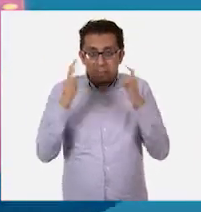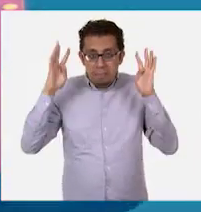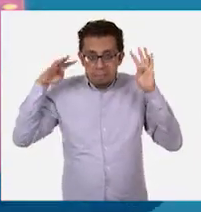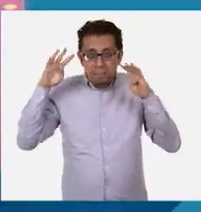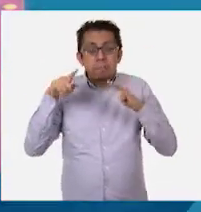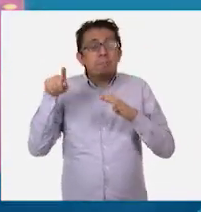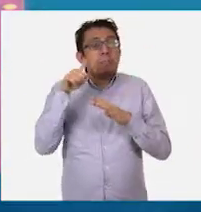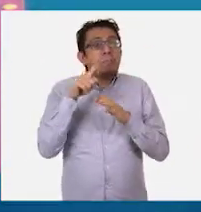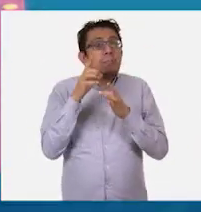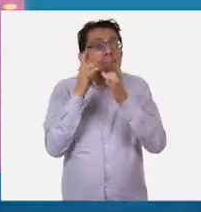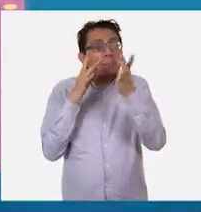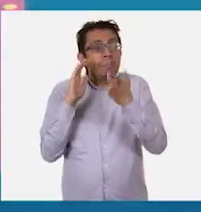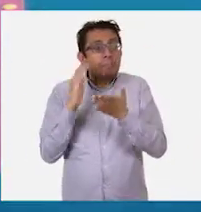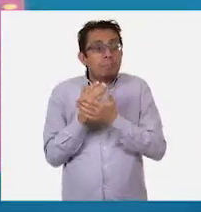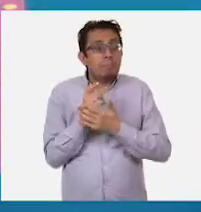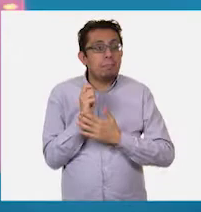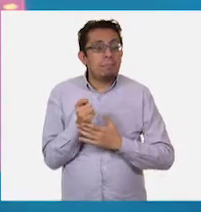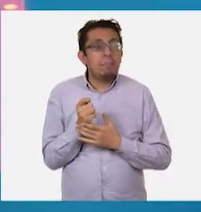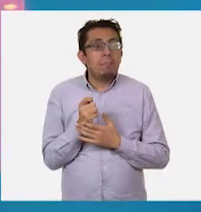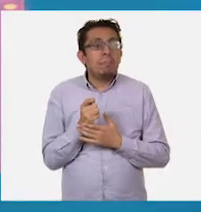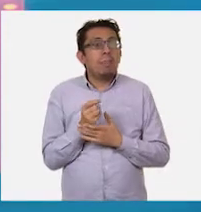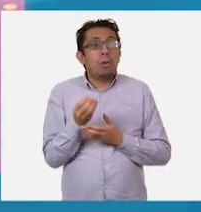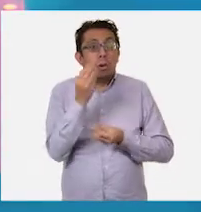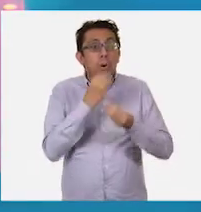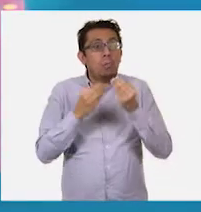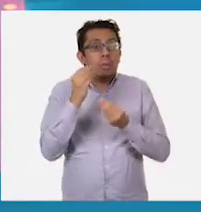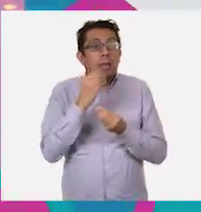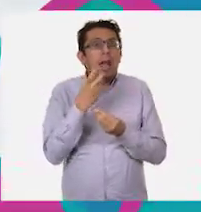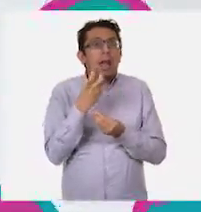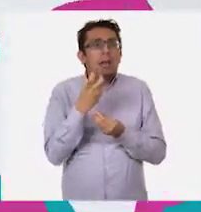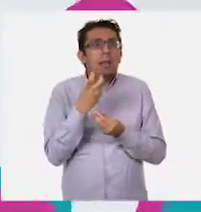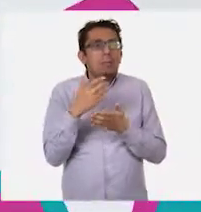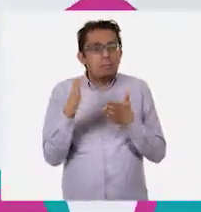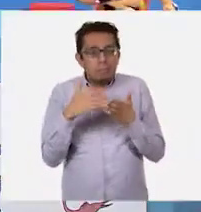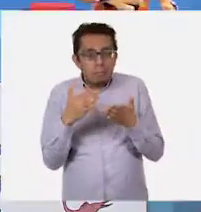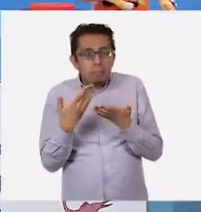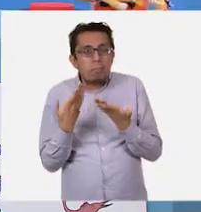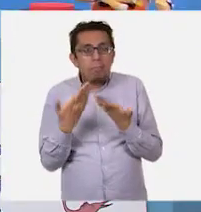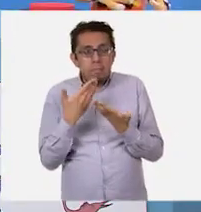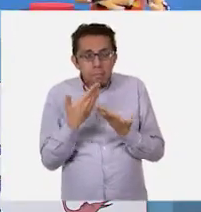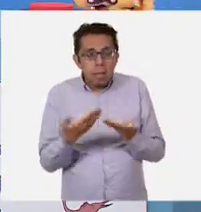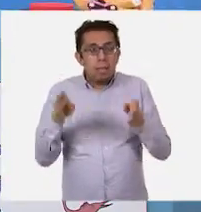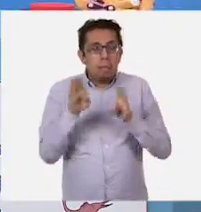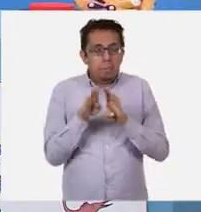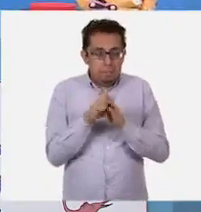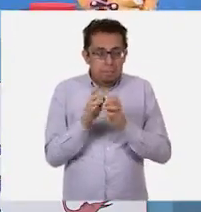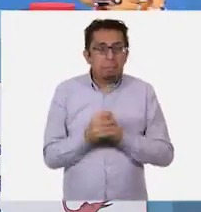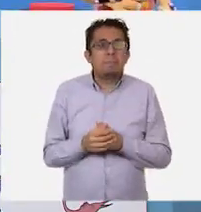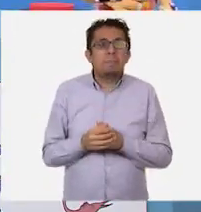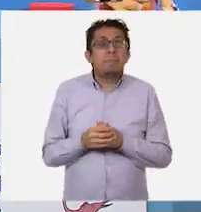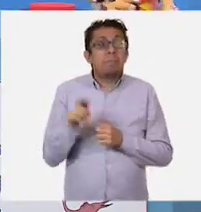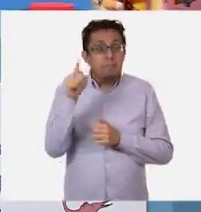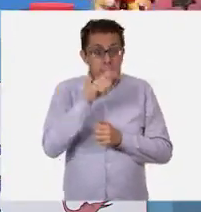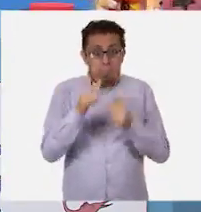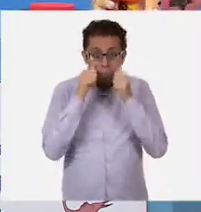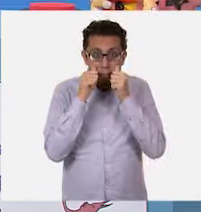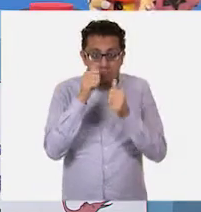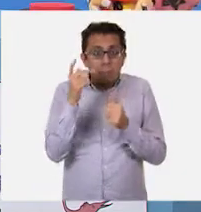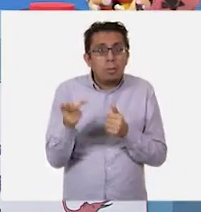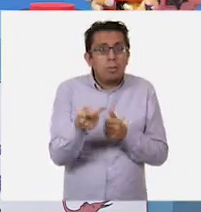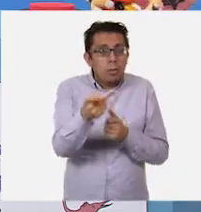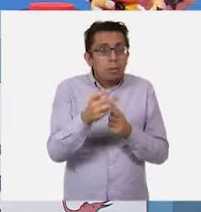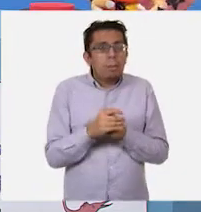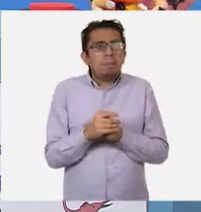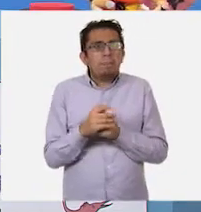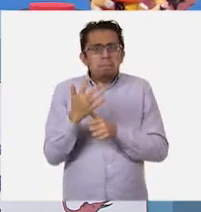tema cocción de los alimentos. Pongan mucha atención a la pregunta. Dice, ¿cuáles